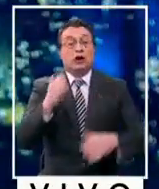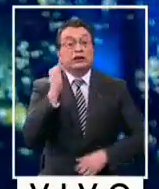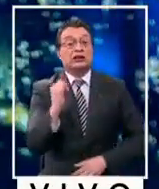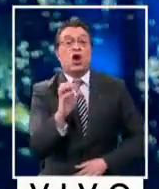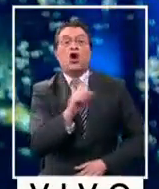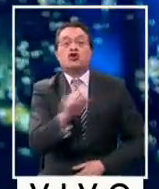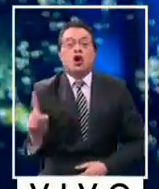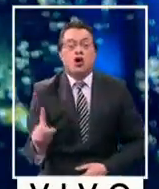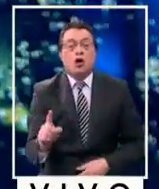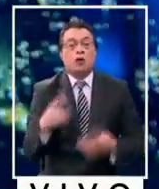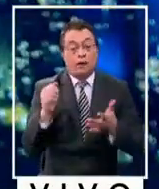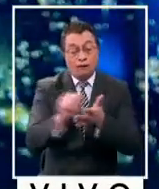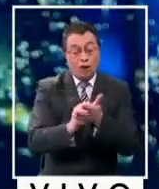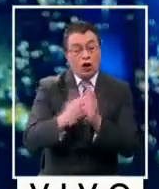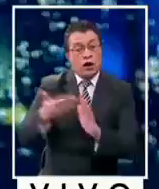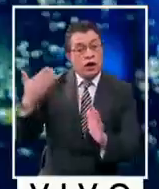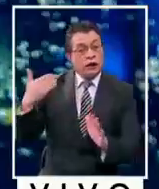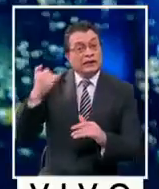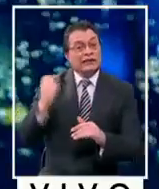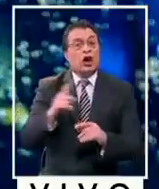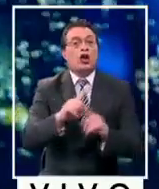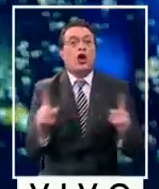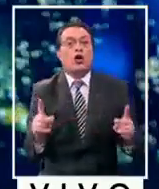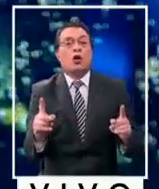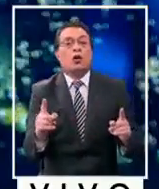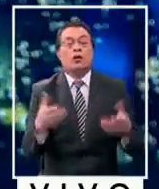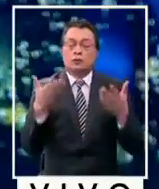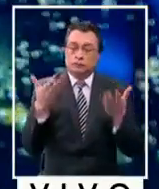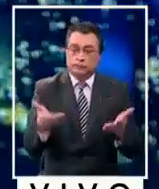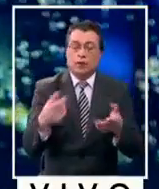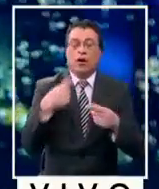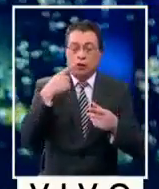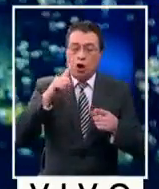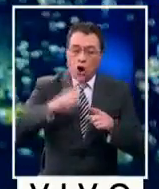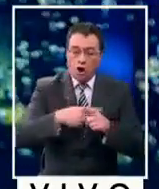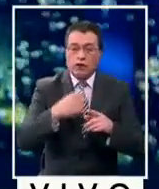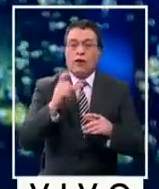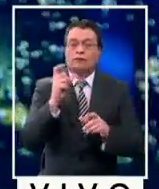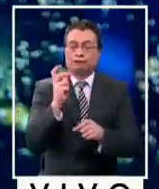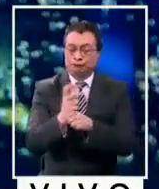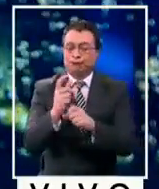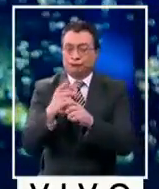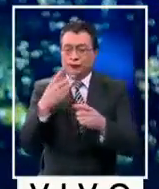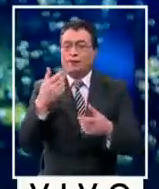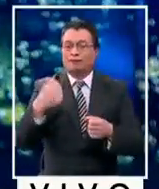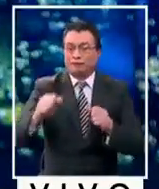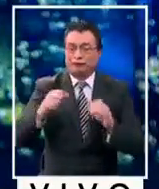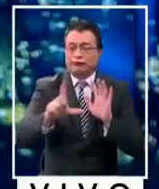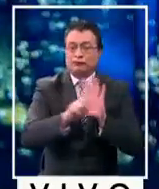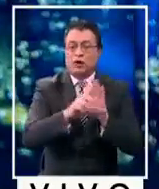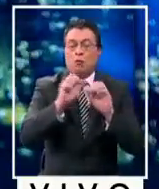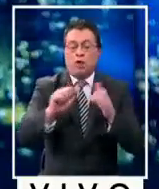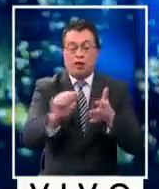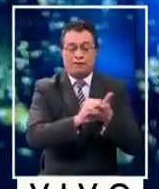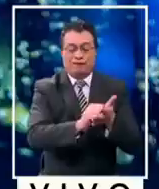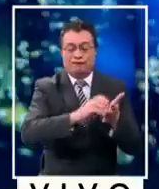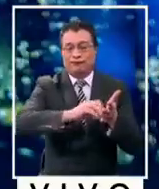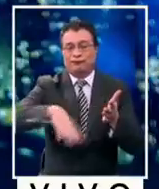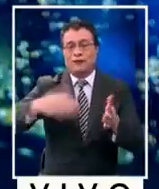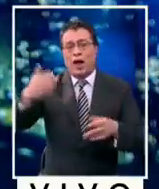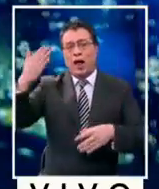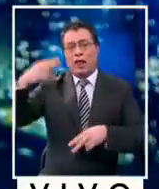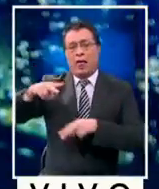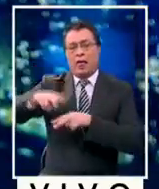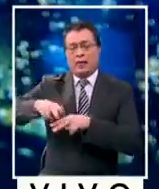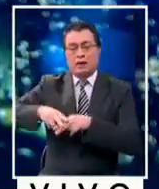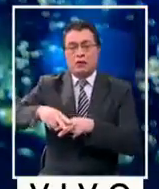y si están o no prescritos. Nuevas actividades eventualmente delictuales pudieron interrumpir la prescripción. Ya sabemos que